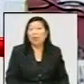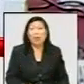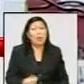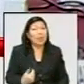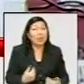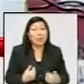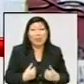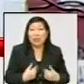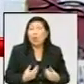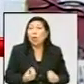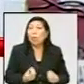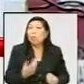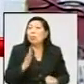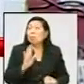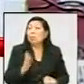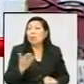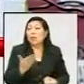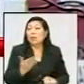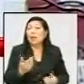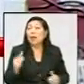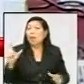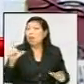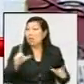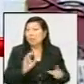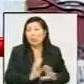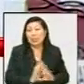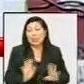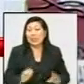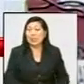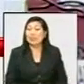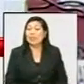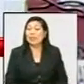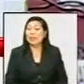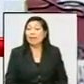tiene cómo reclamarle al laboratorio